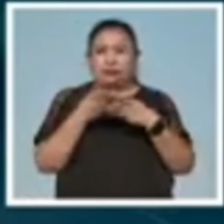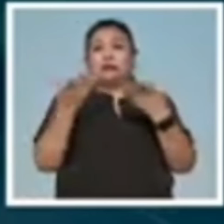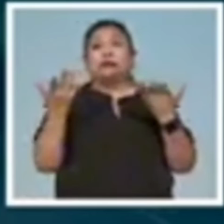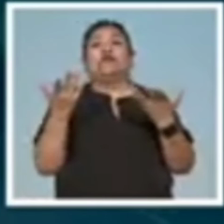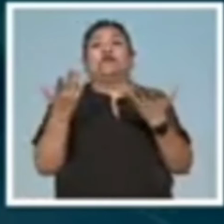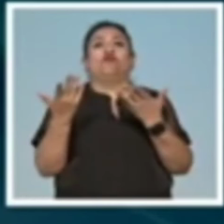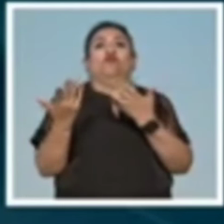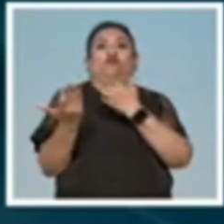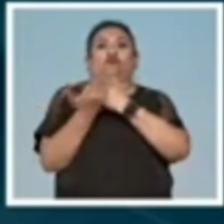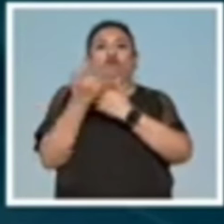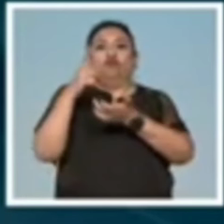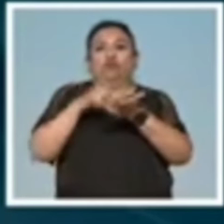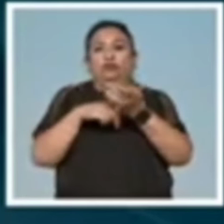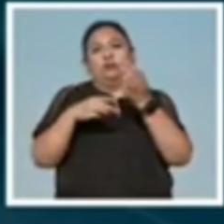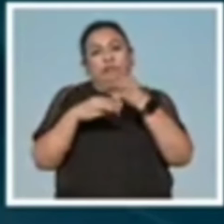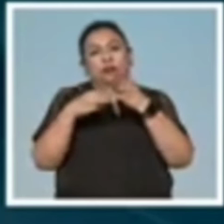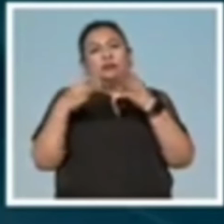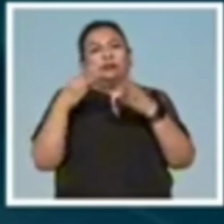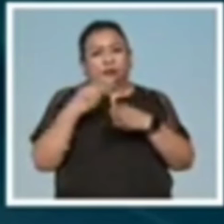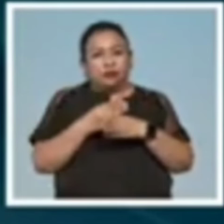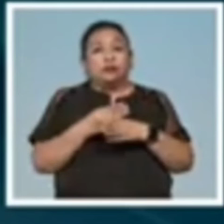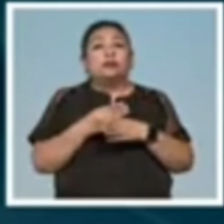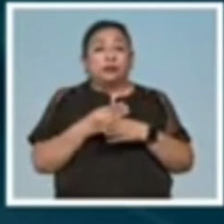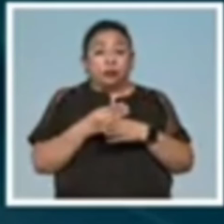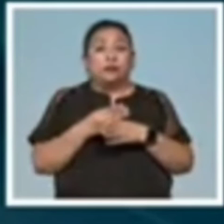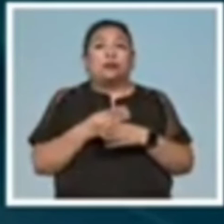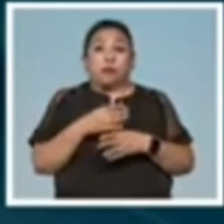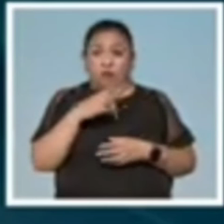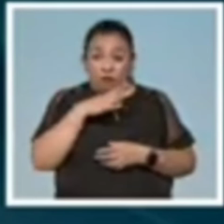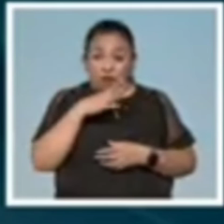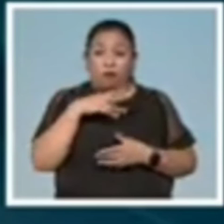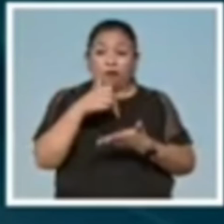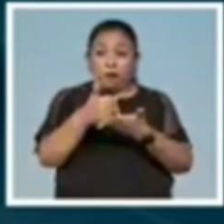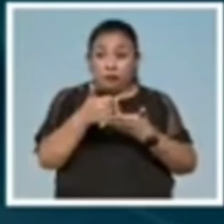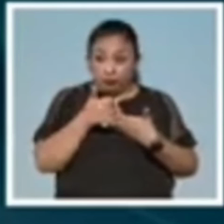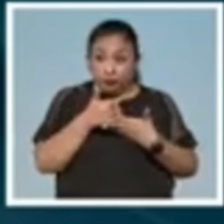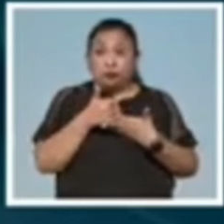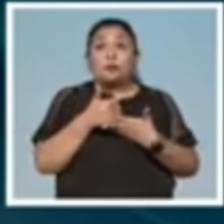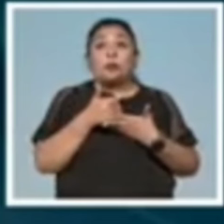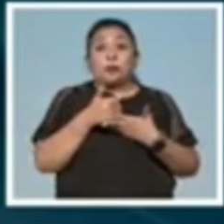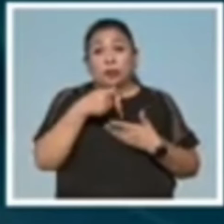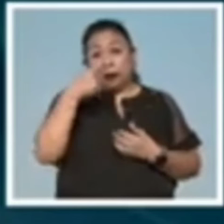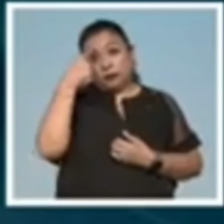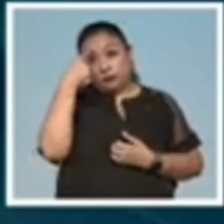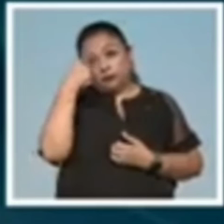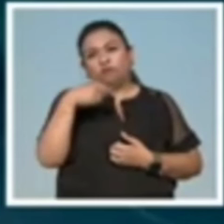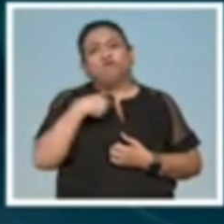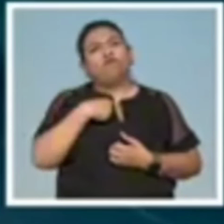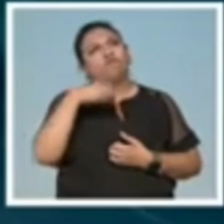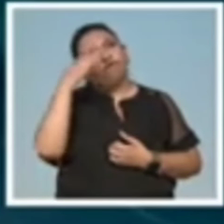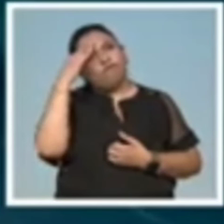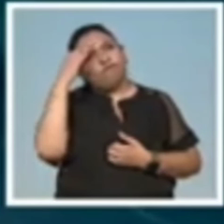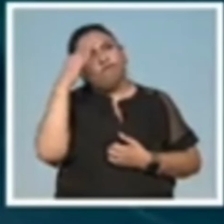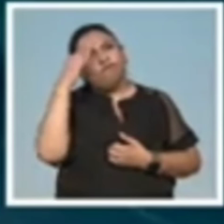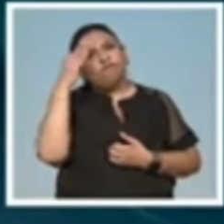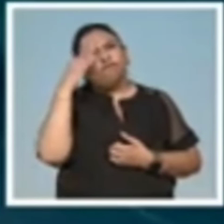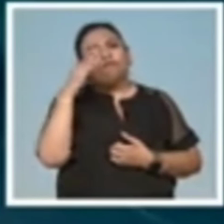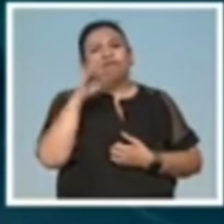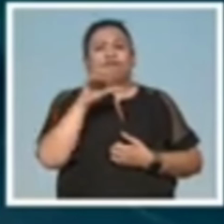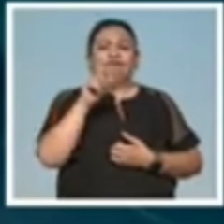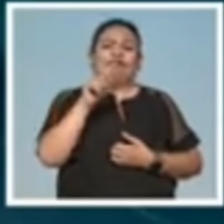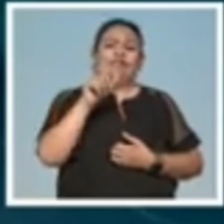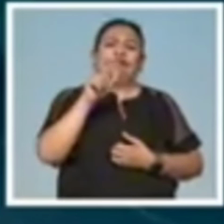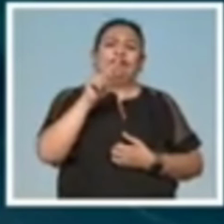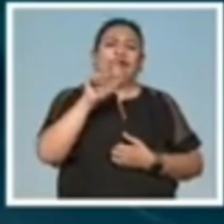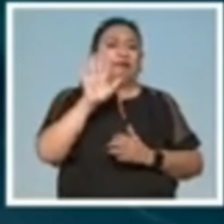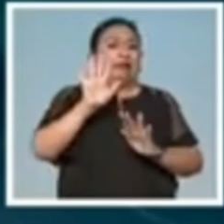los soportes materiales específicamente, que nos ayudan a pensar que la estaticidad, como dices